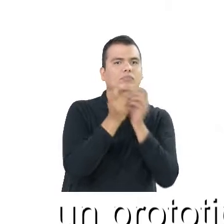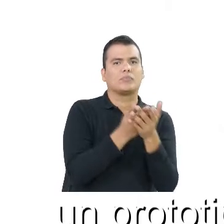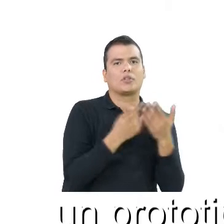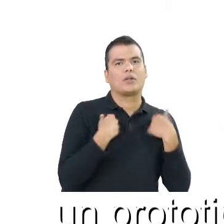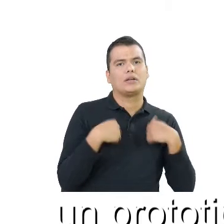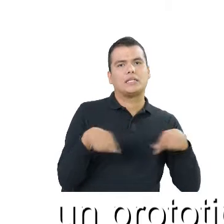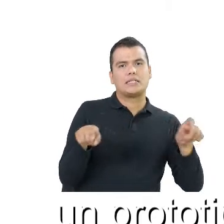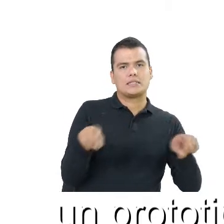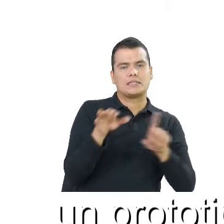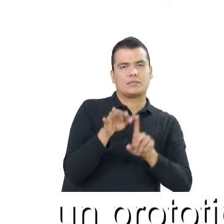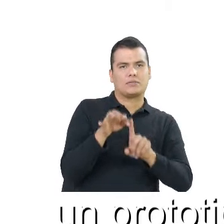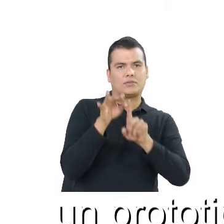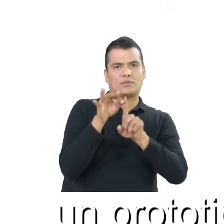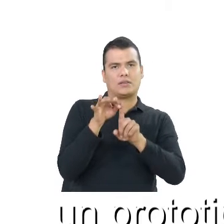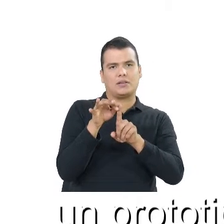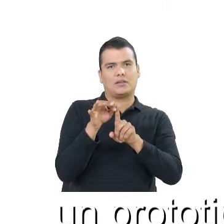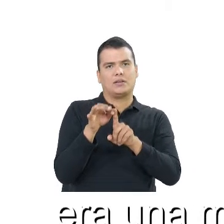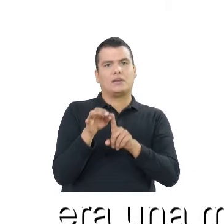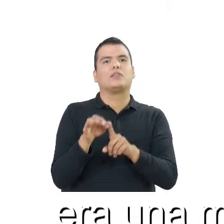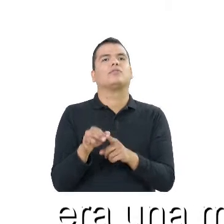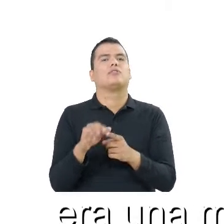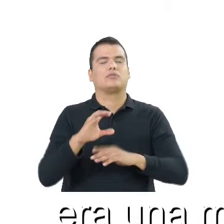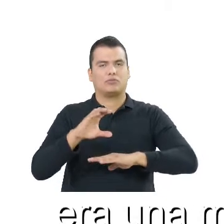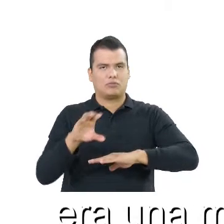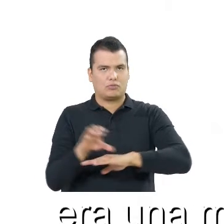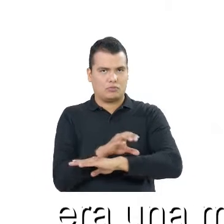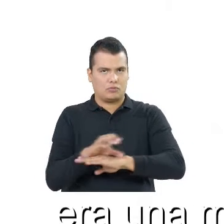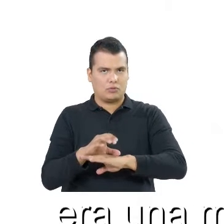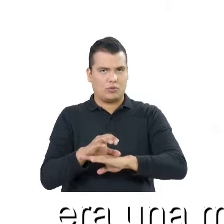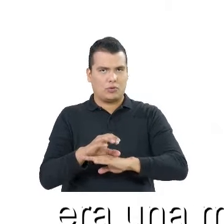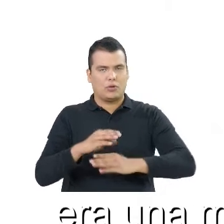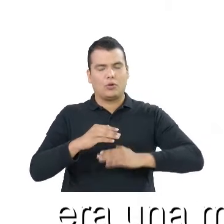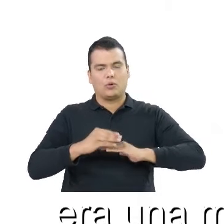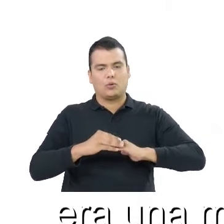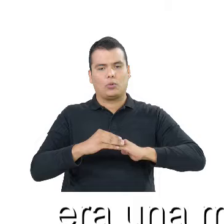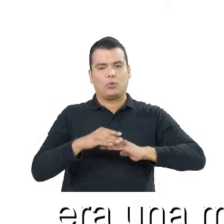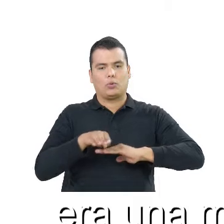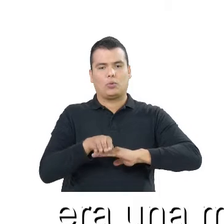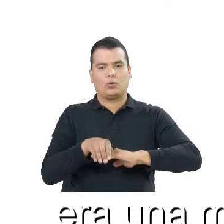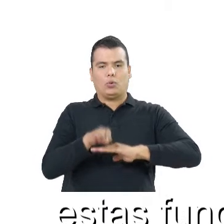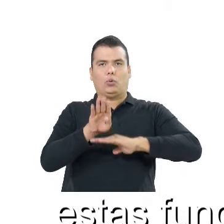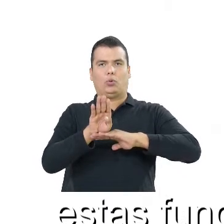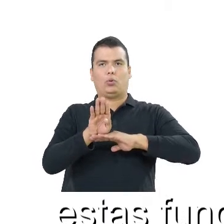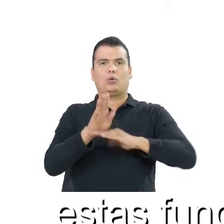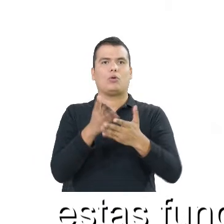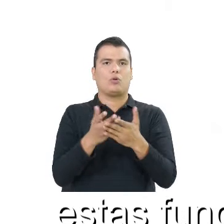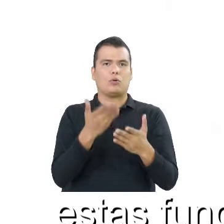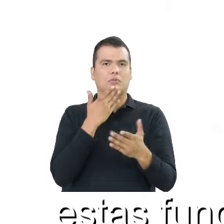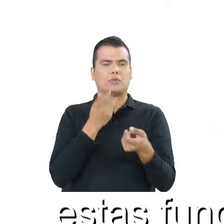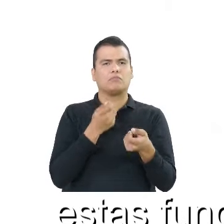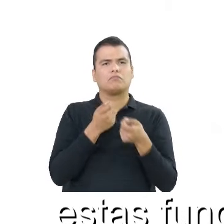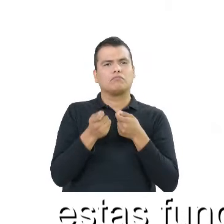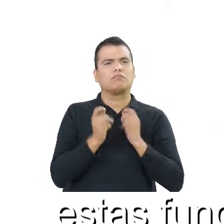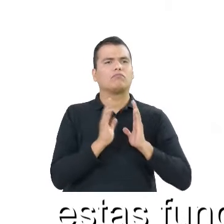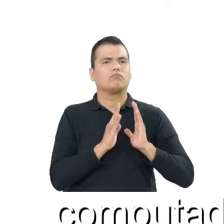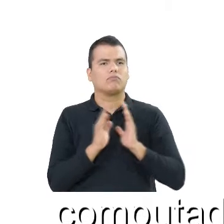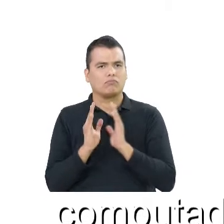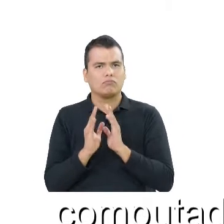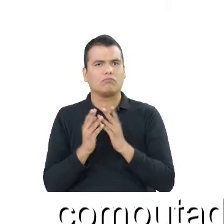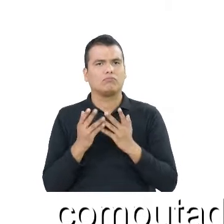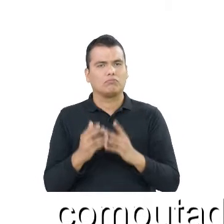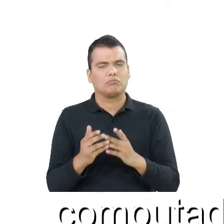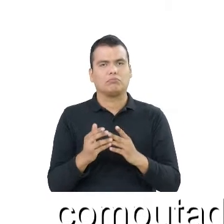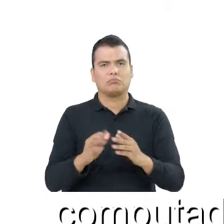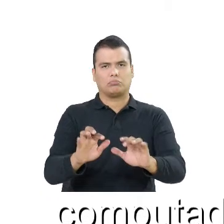estas funciones de poder levantar el computador, de poder llevar todos estos implementos de una manera organizada, el teclado, tener